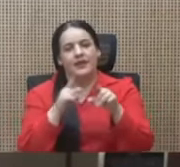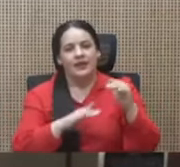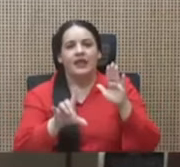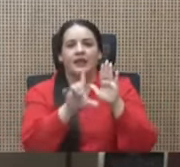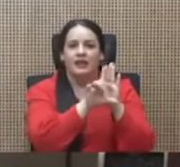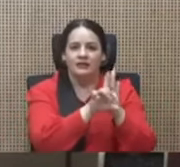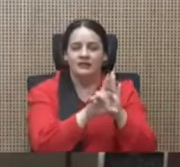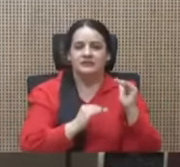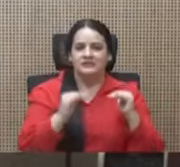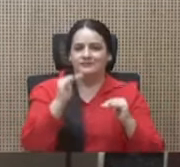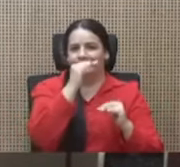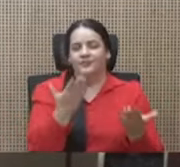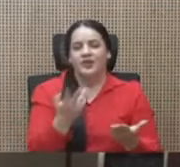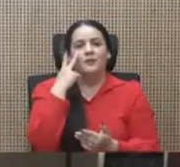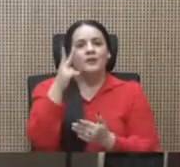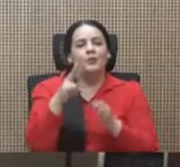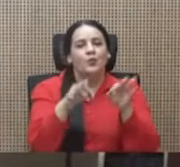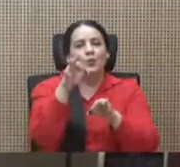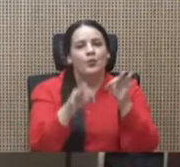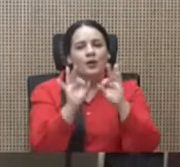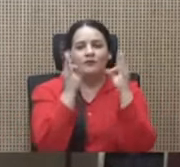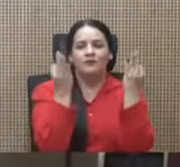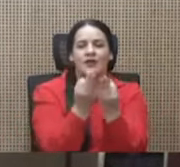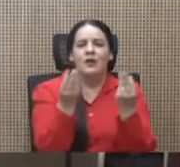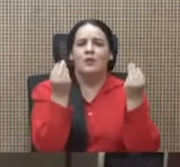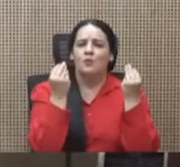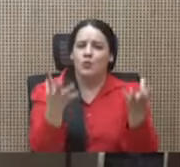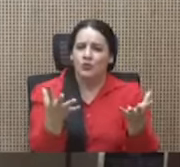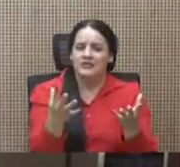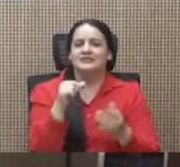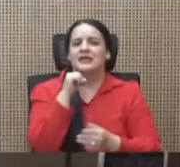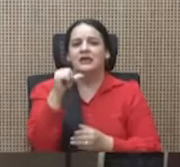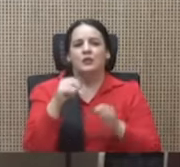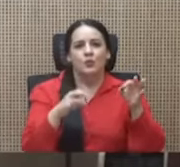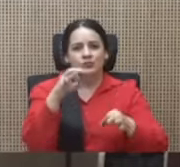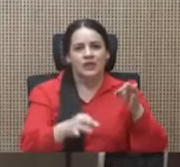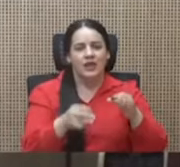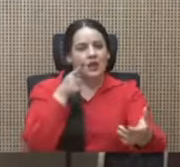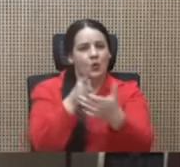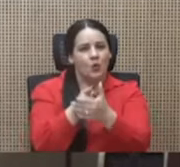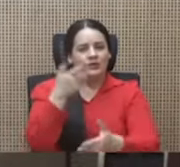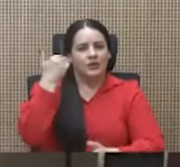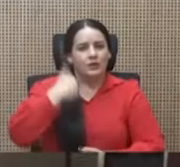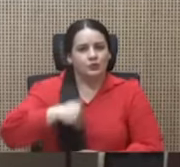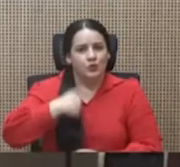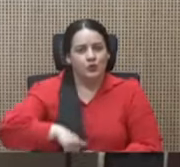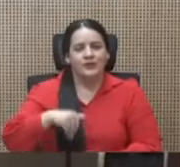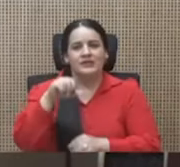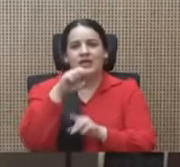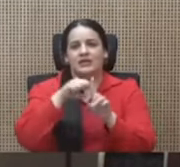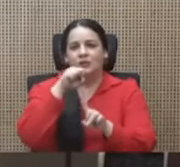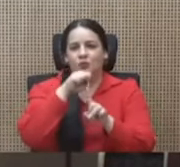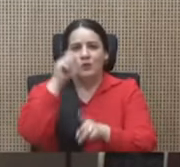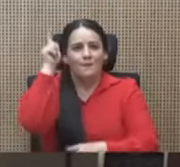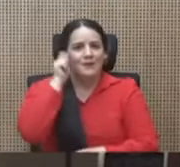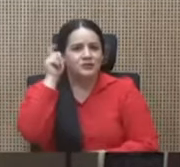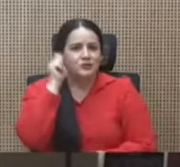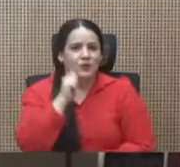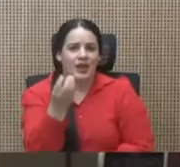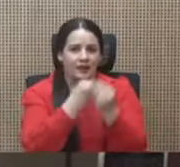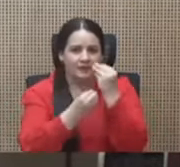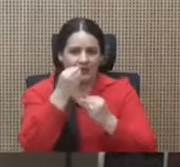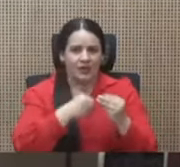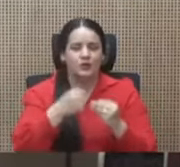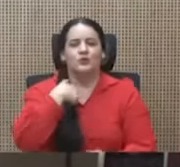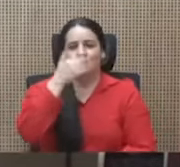familia donde se cometen muchas injusticias compañeros principalmente en contra de los hombres en cuestiones de pensiones alimentarias Estoy